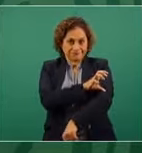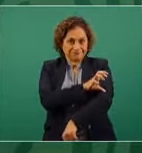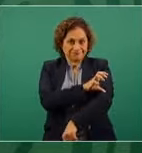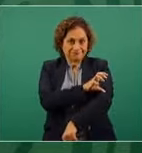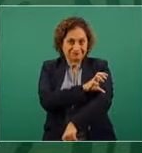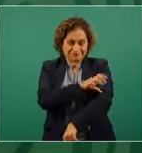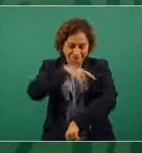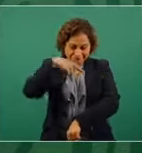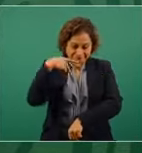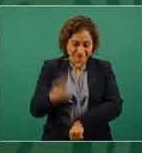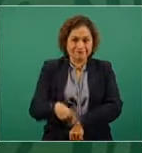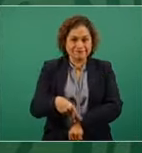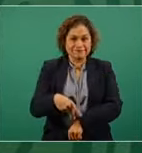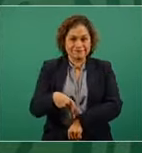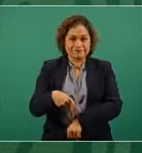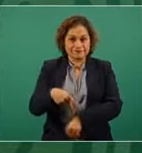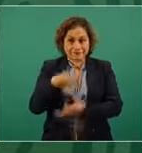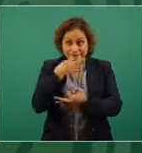Pueblo de México,